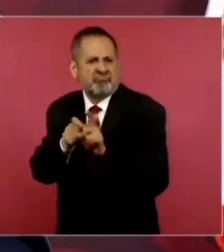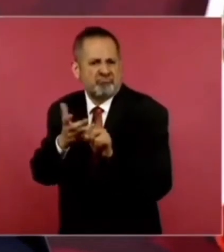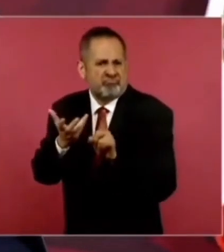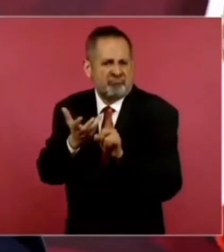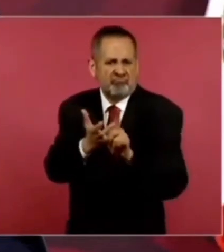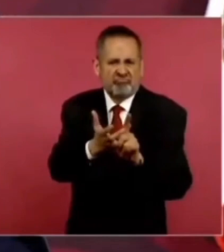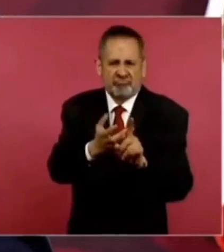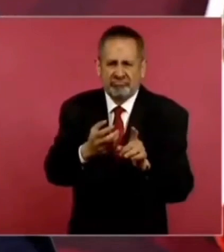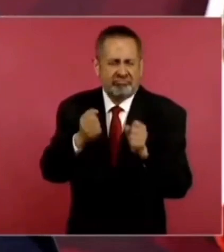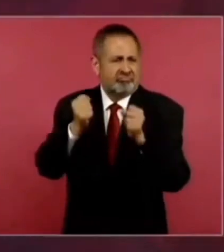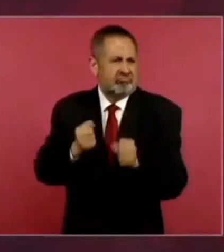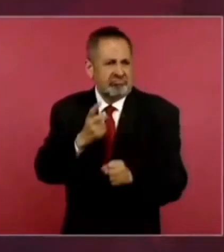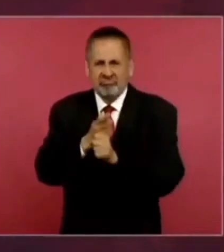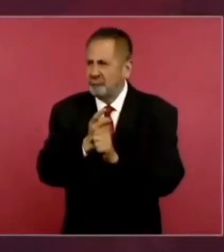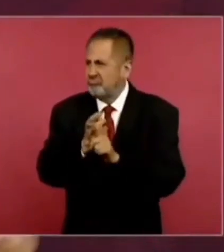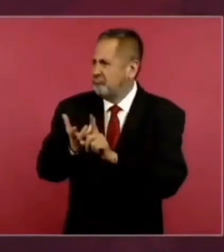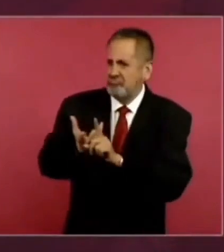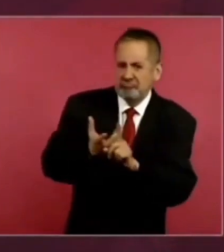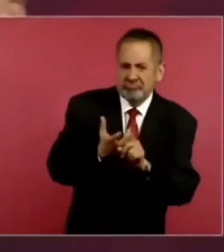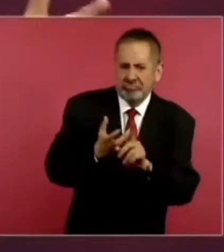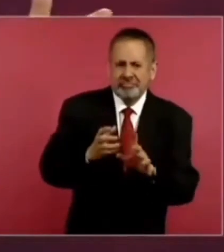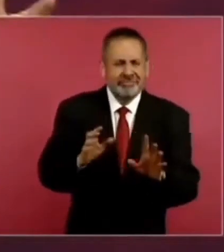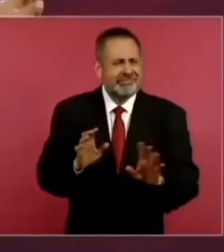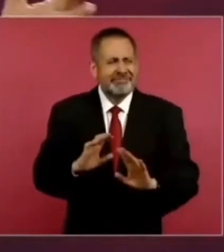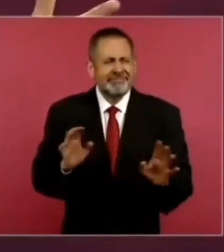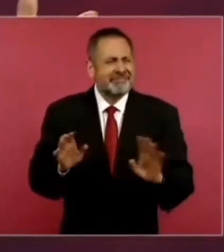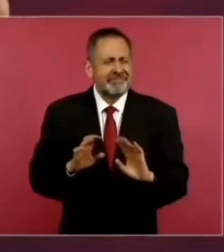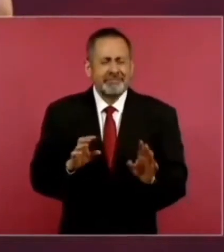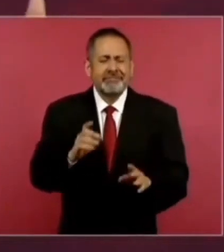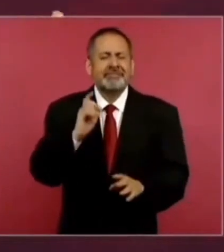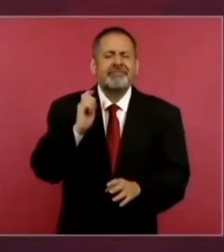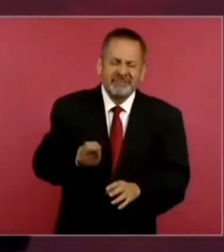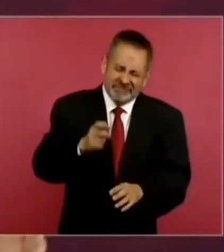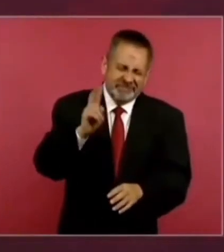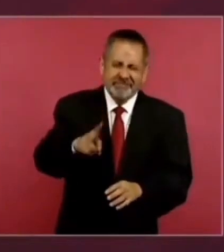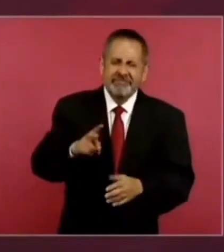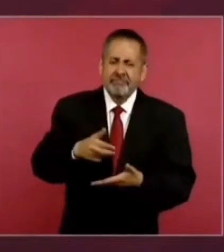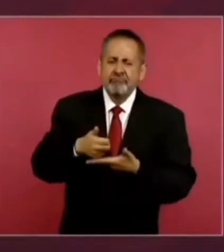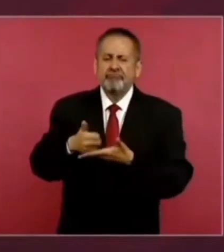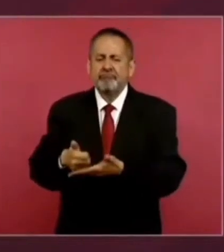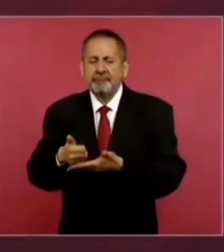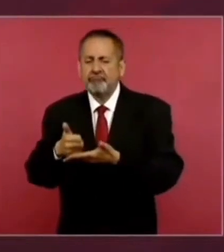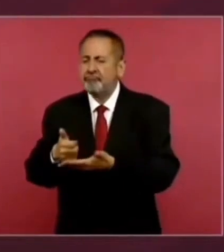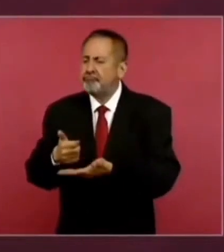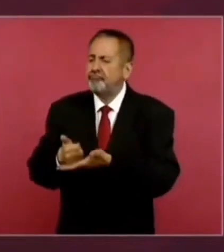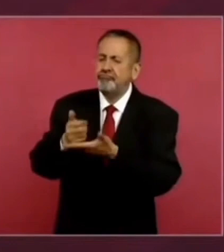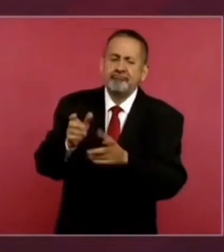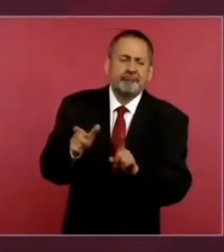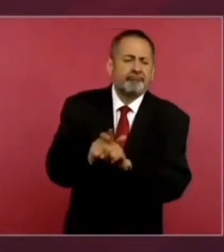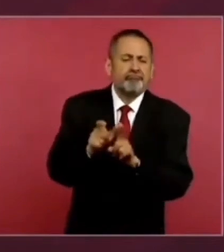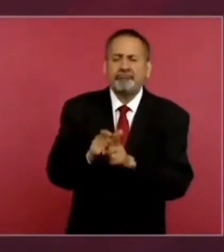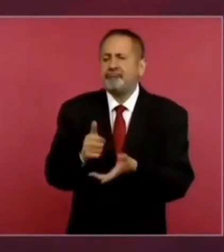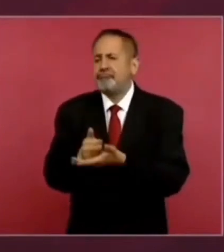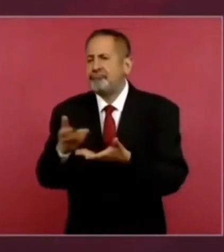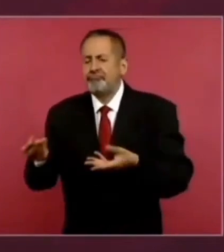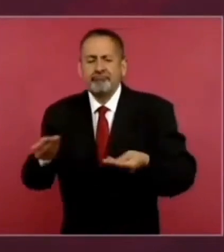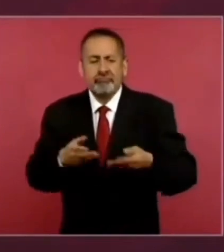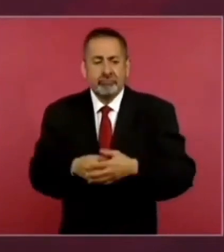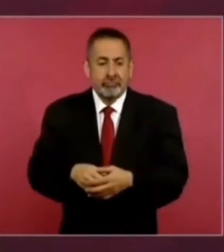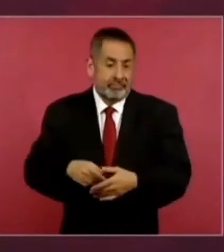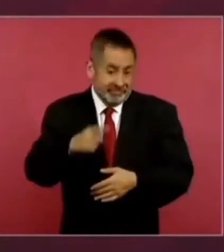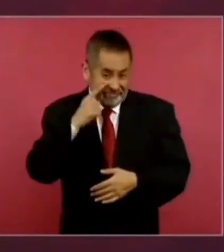elementos de seguridad. Es para ayudarme, ¿no?, en los actos. Pero